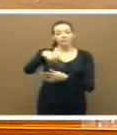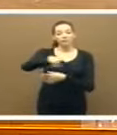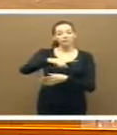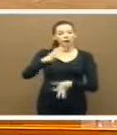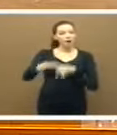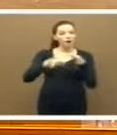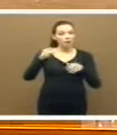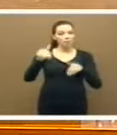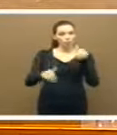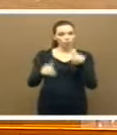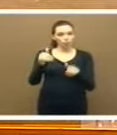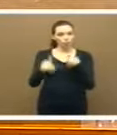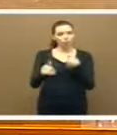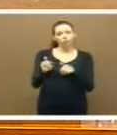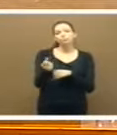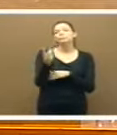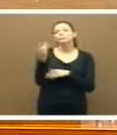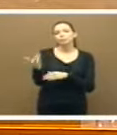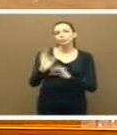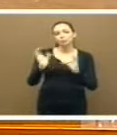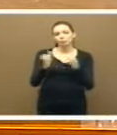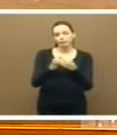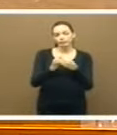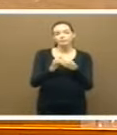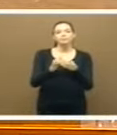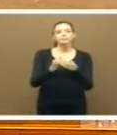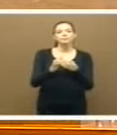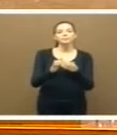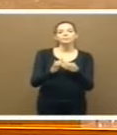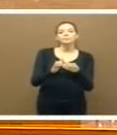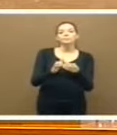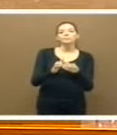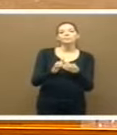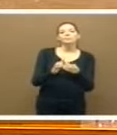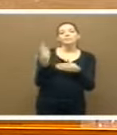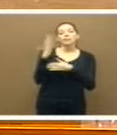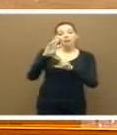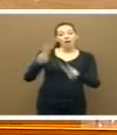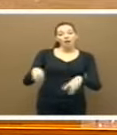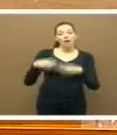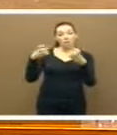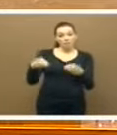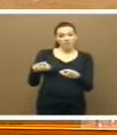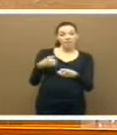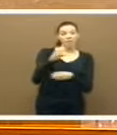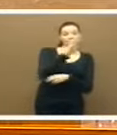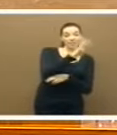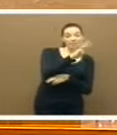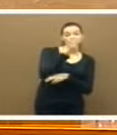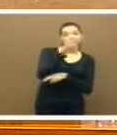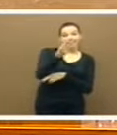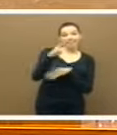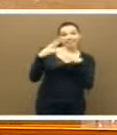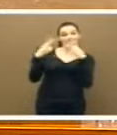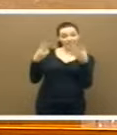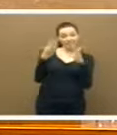de la Cámara el siguiente grupo de enmiendas. Las comprendidas, señorías, entre la